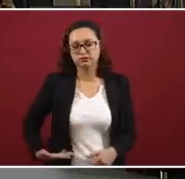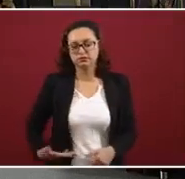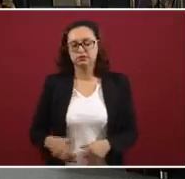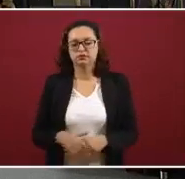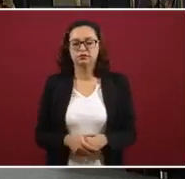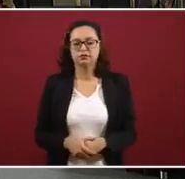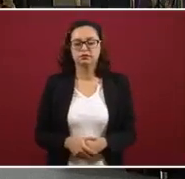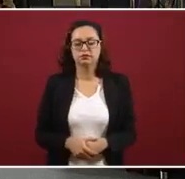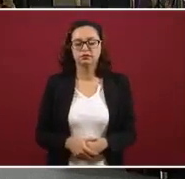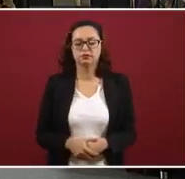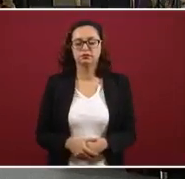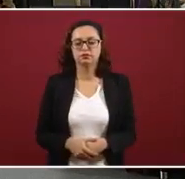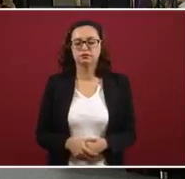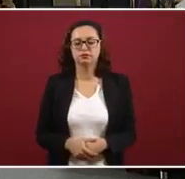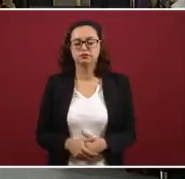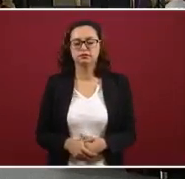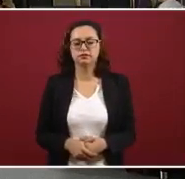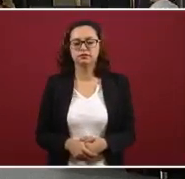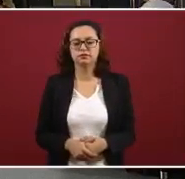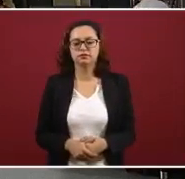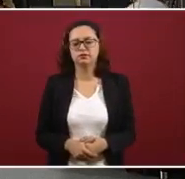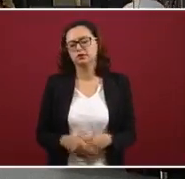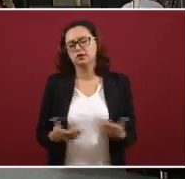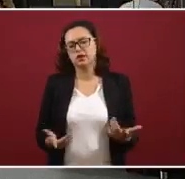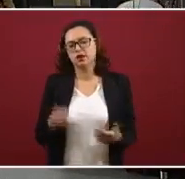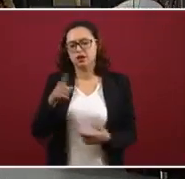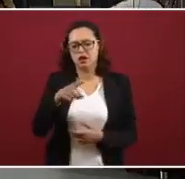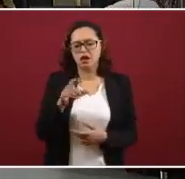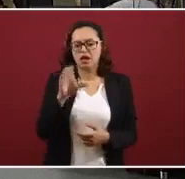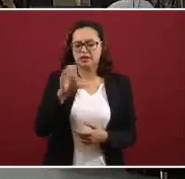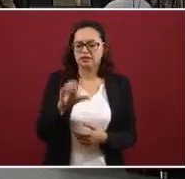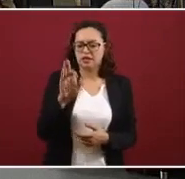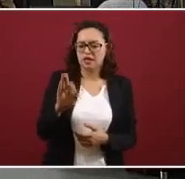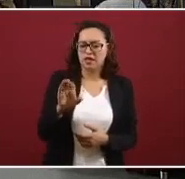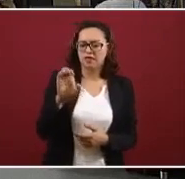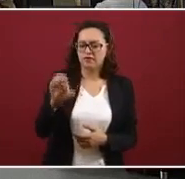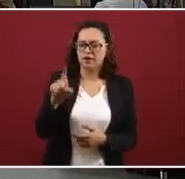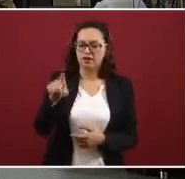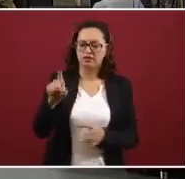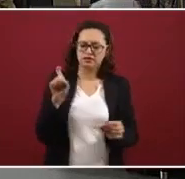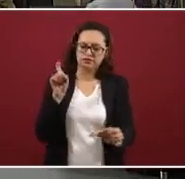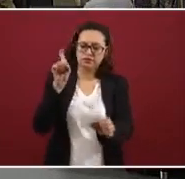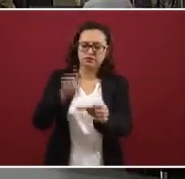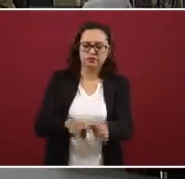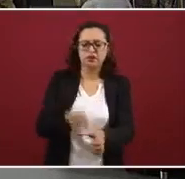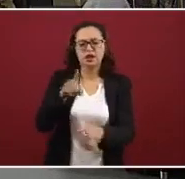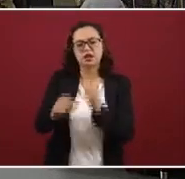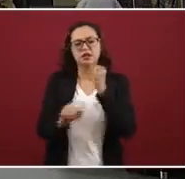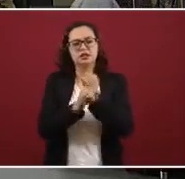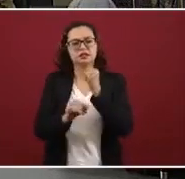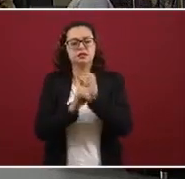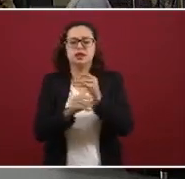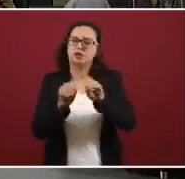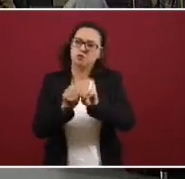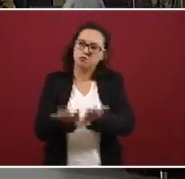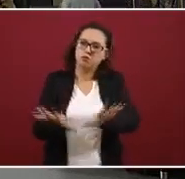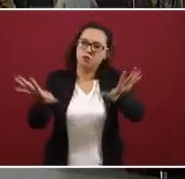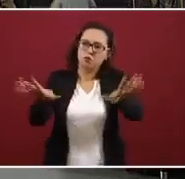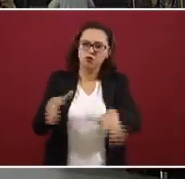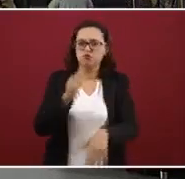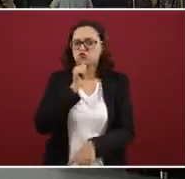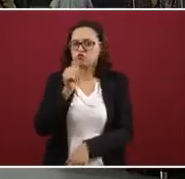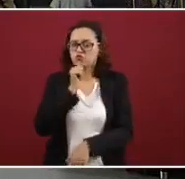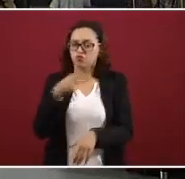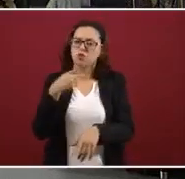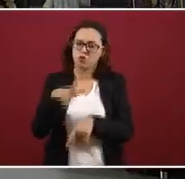MX. Acerca de la creación de esta filial de la CFE que va a dotar de internet a estas comunidades que, bueno, todavía no cuentan con este